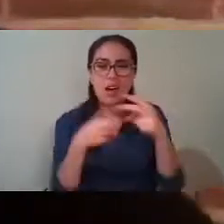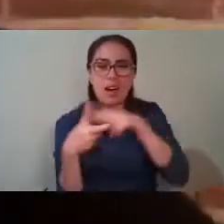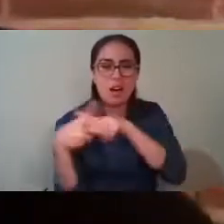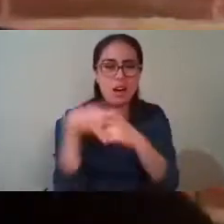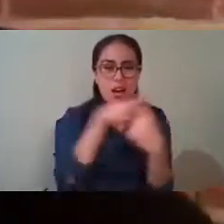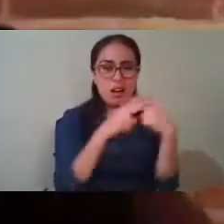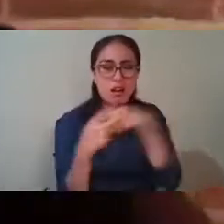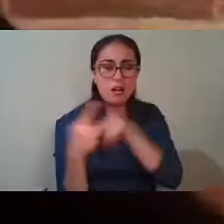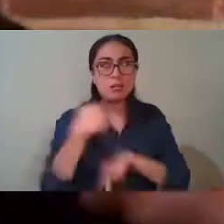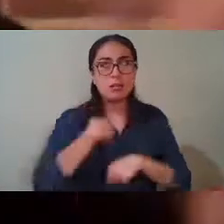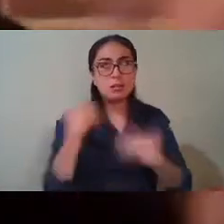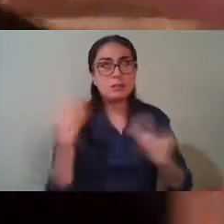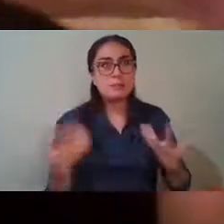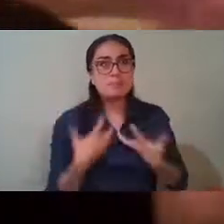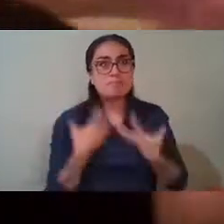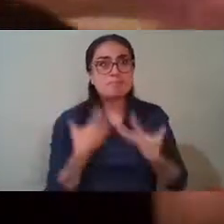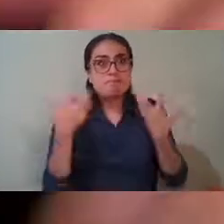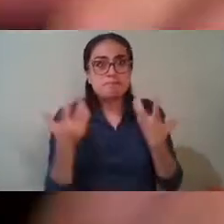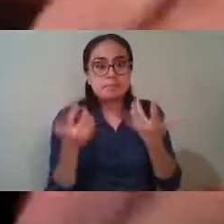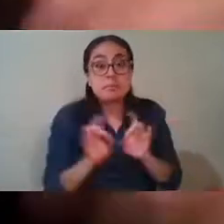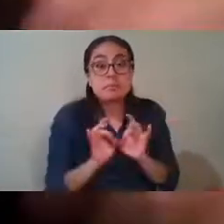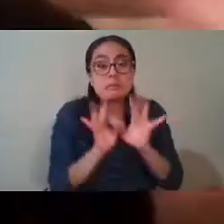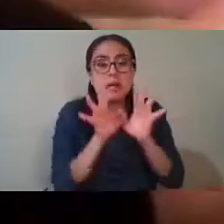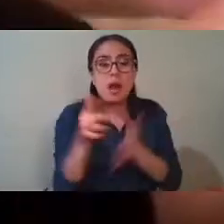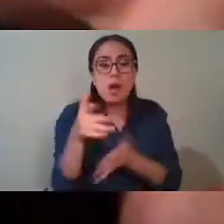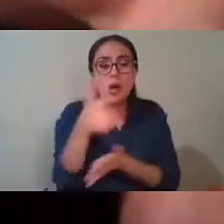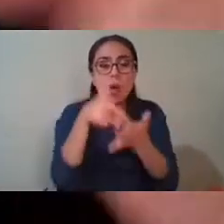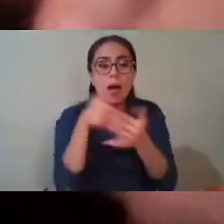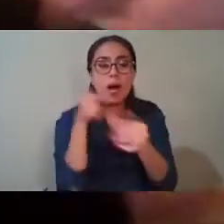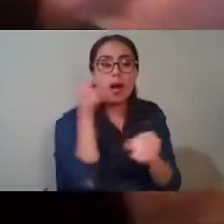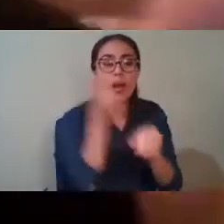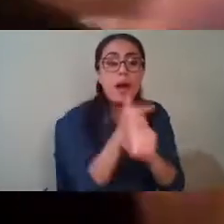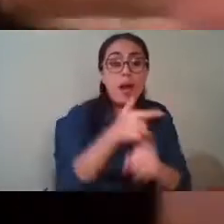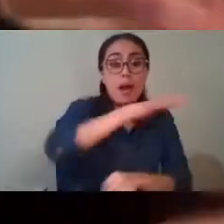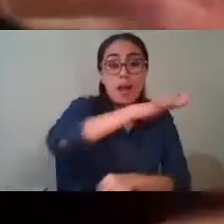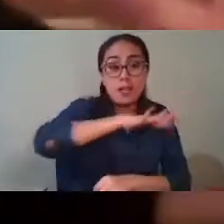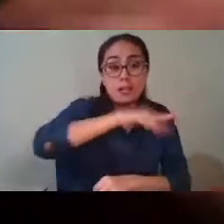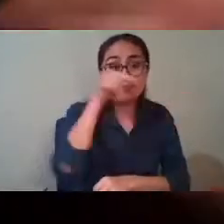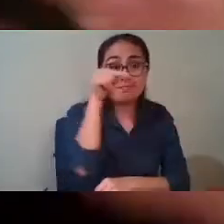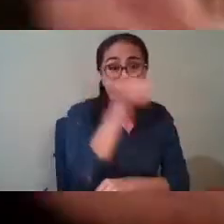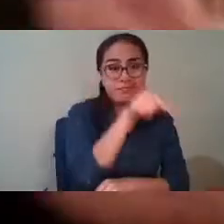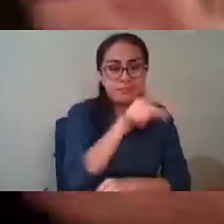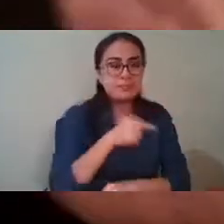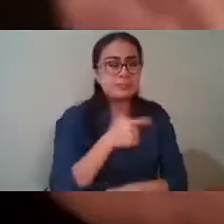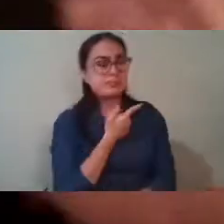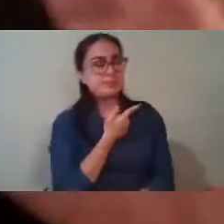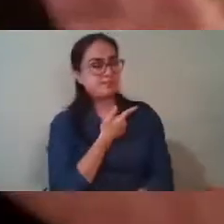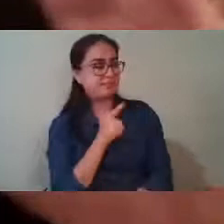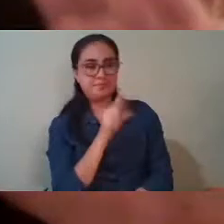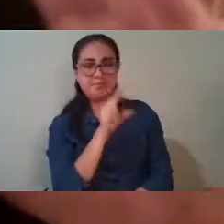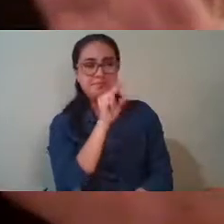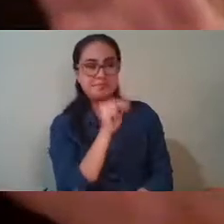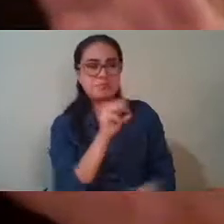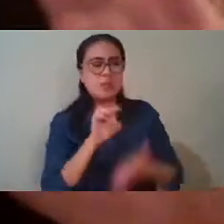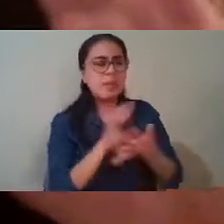ellos. Llegamos al lugar, vimos ese lote, nos gustó. Y cuando salíamos y empezábamos como a fantasear la posibilidad de decir